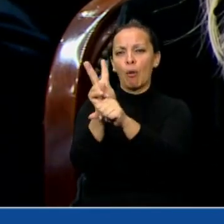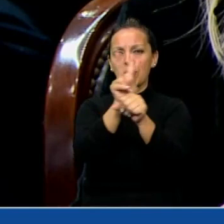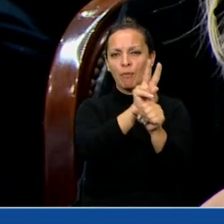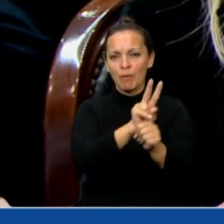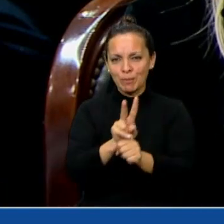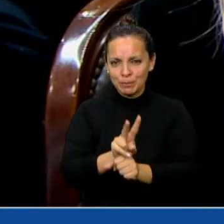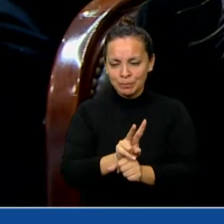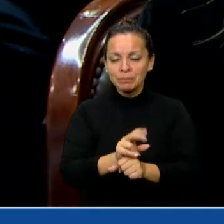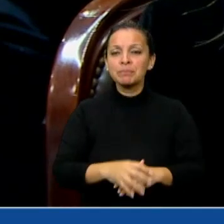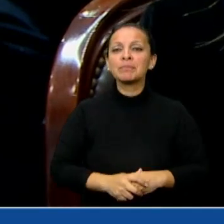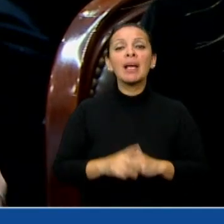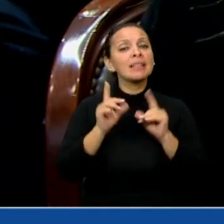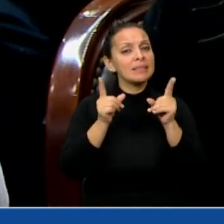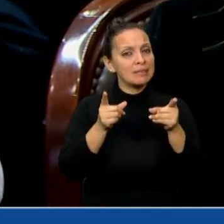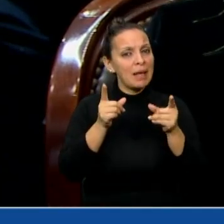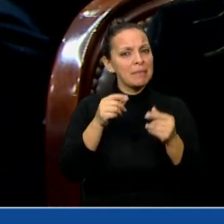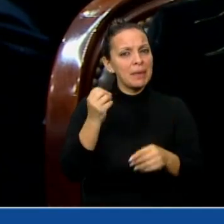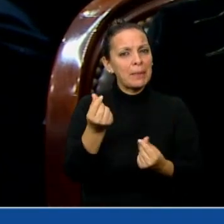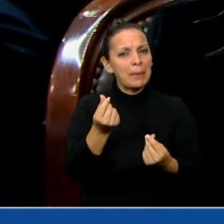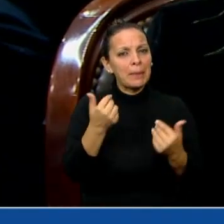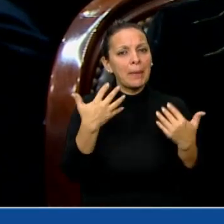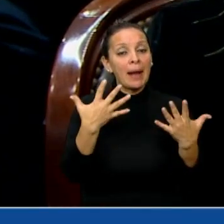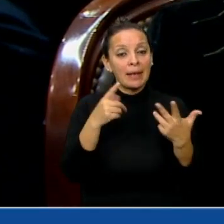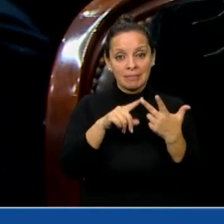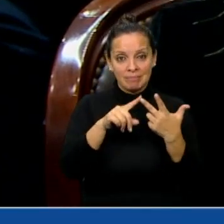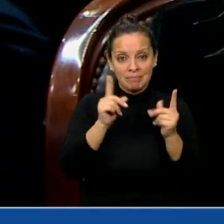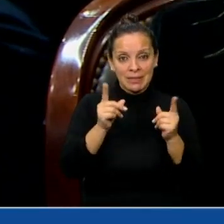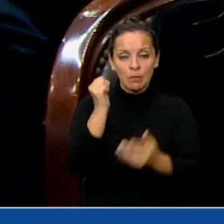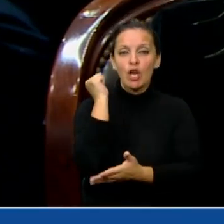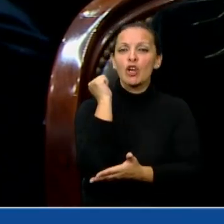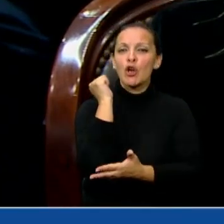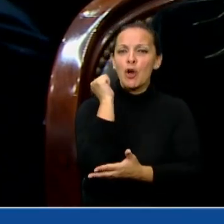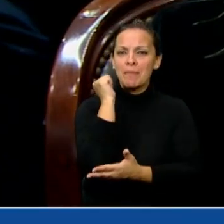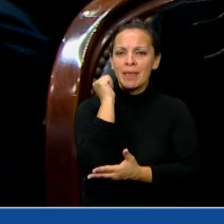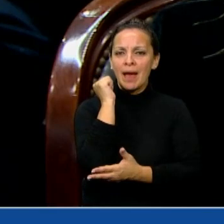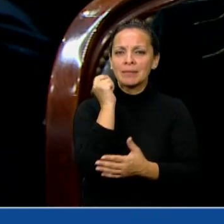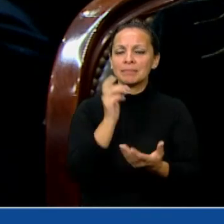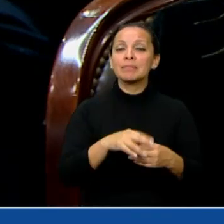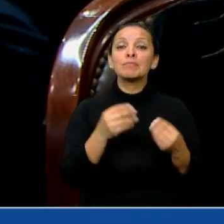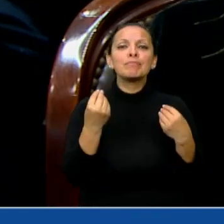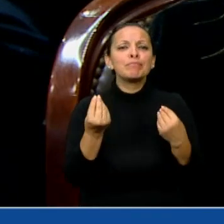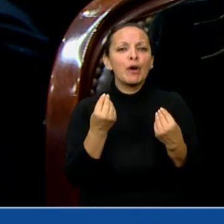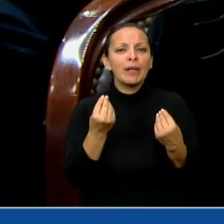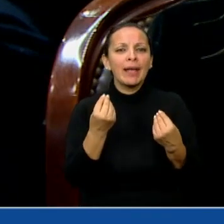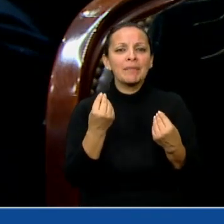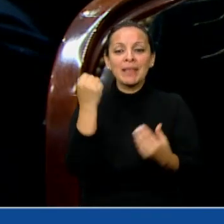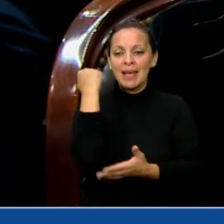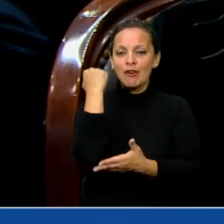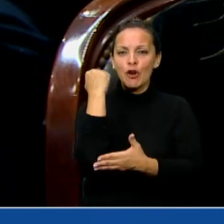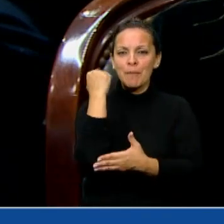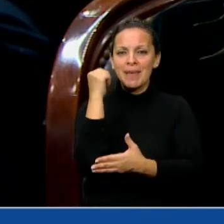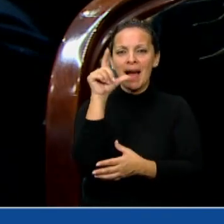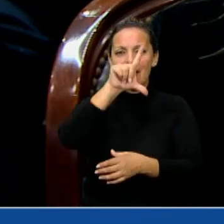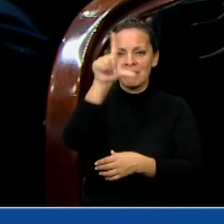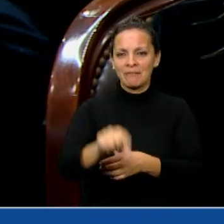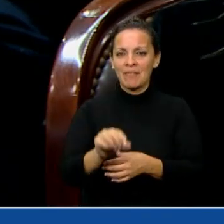es importante decir que tiene un valor económico, primero porque es una economía federal y